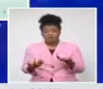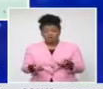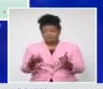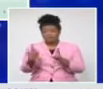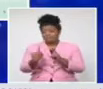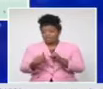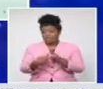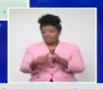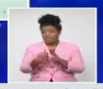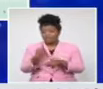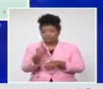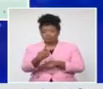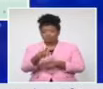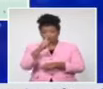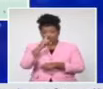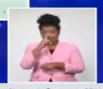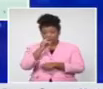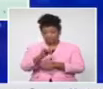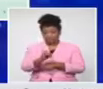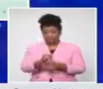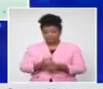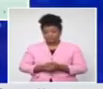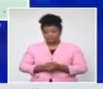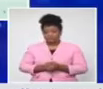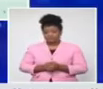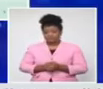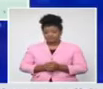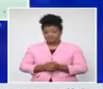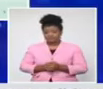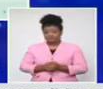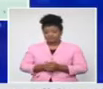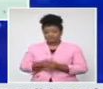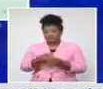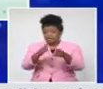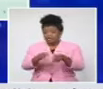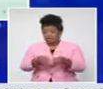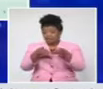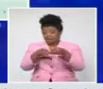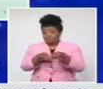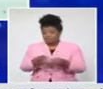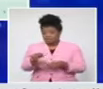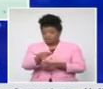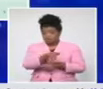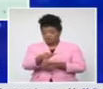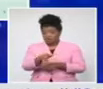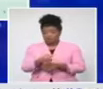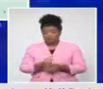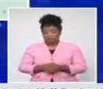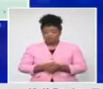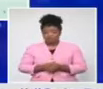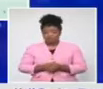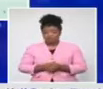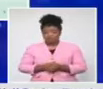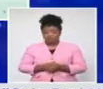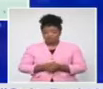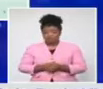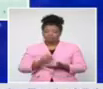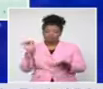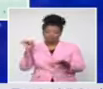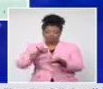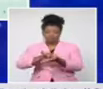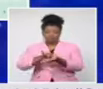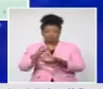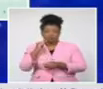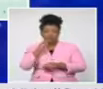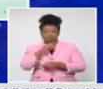de Jiguaní. Y en el caso de Granma también viajeros cubanos procedentes de Rusia. Y en